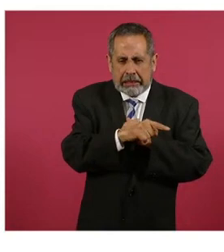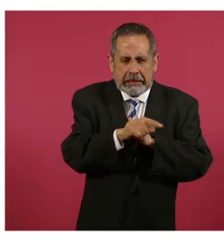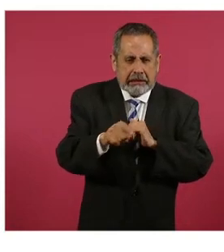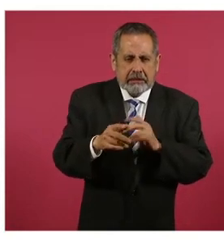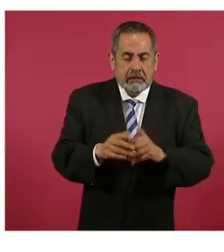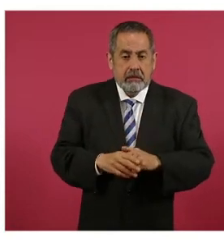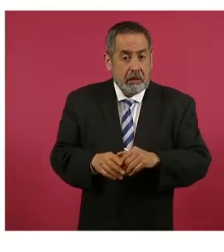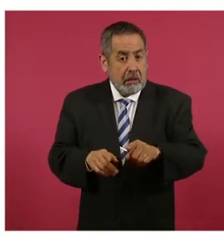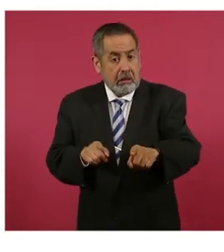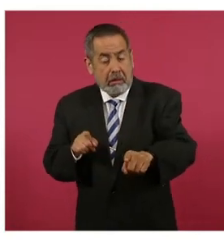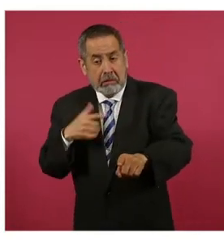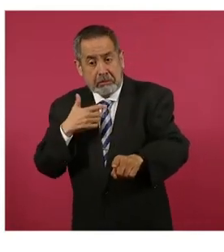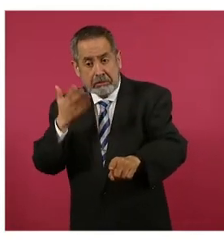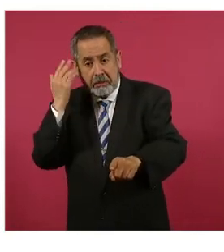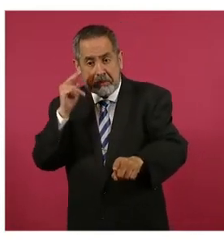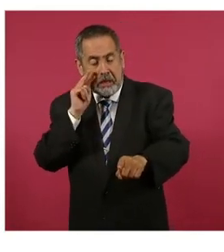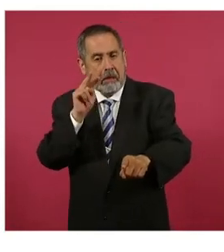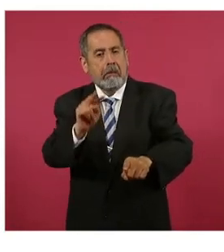Ah, eso no sabía yo.